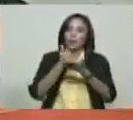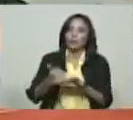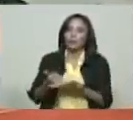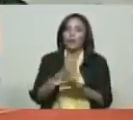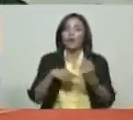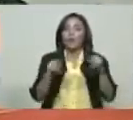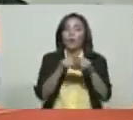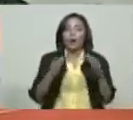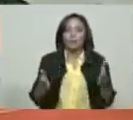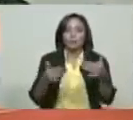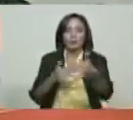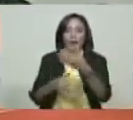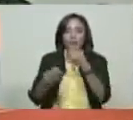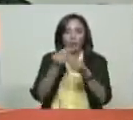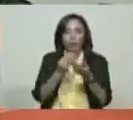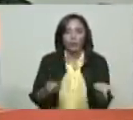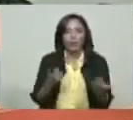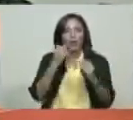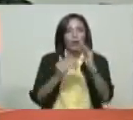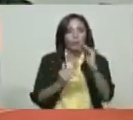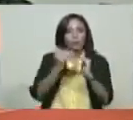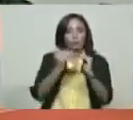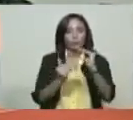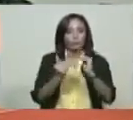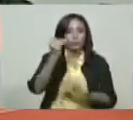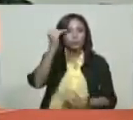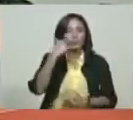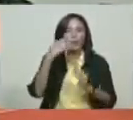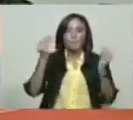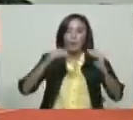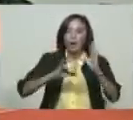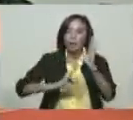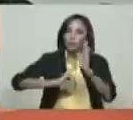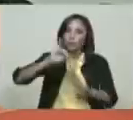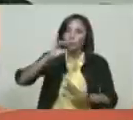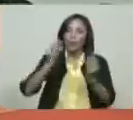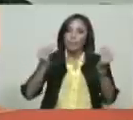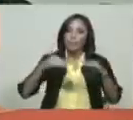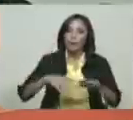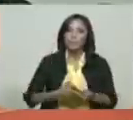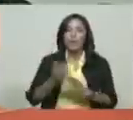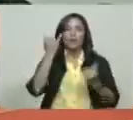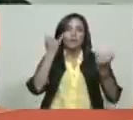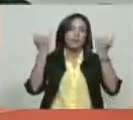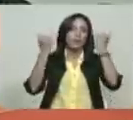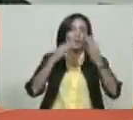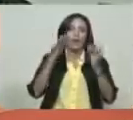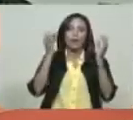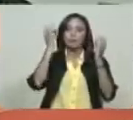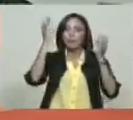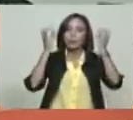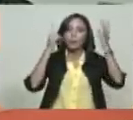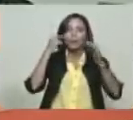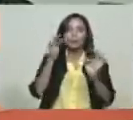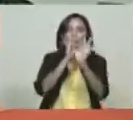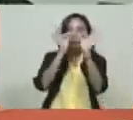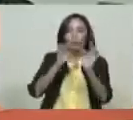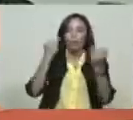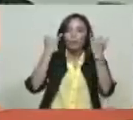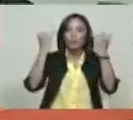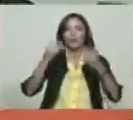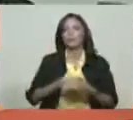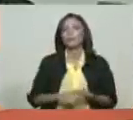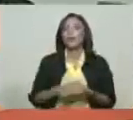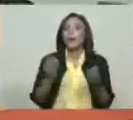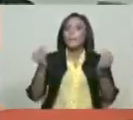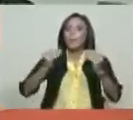CLAP. Ahora la protección tiene que aumentar, incrementarse con ideas que surgen en las regiones para incrementar